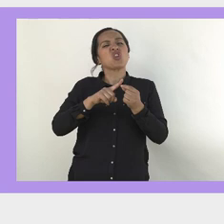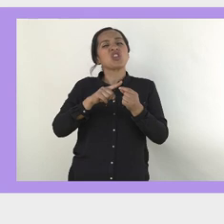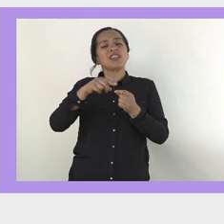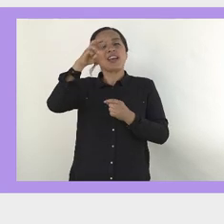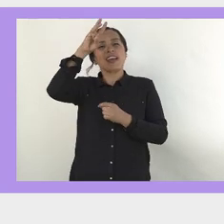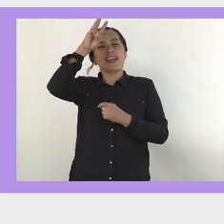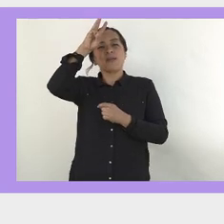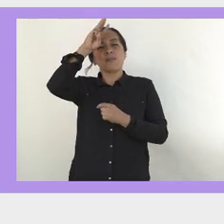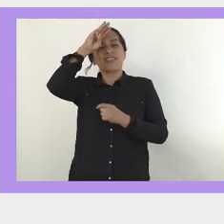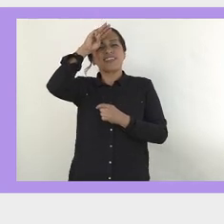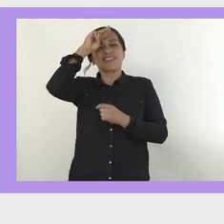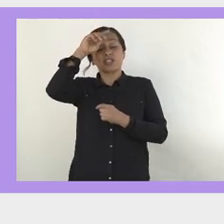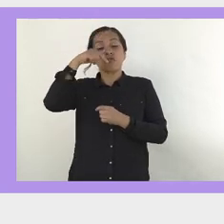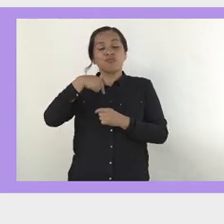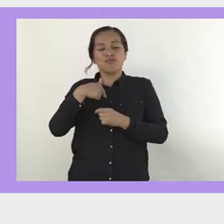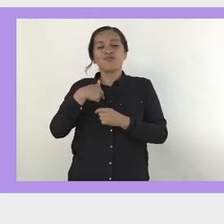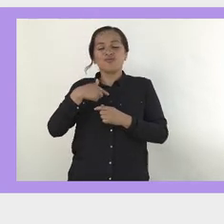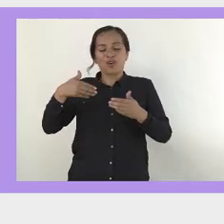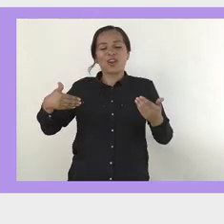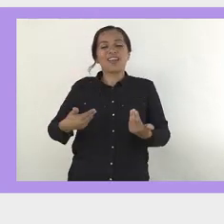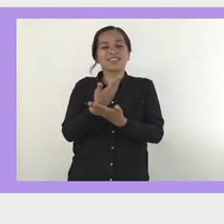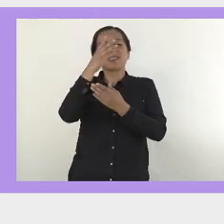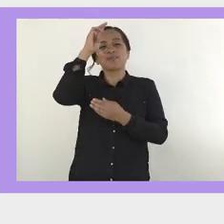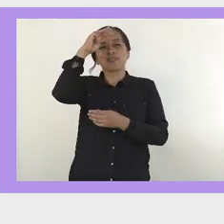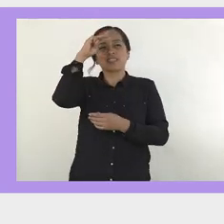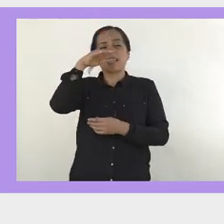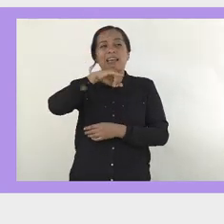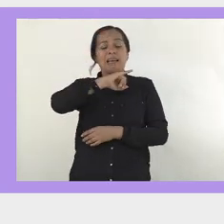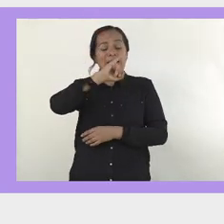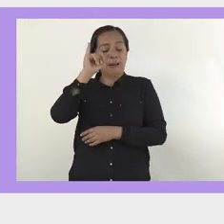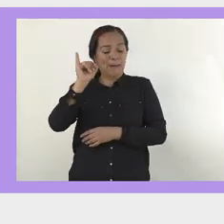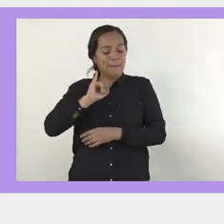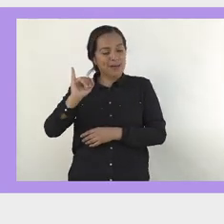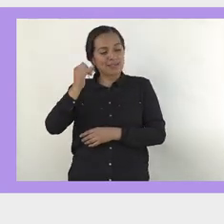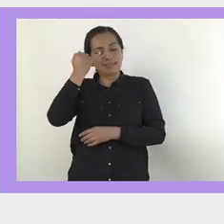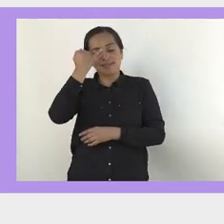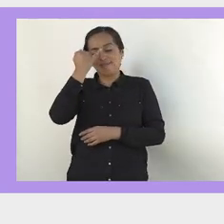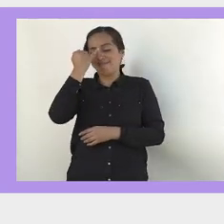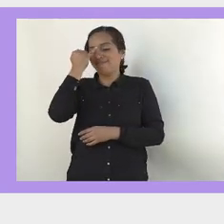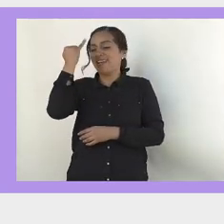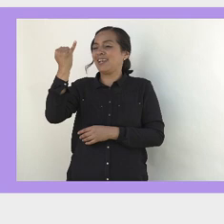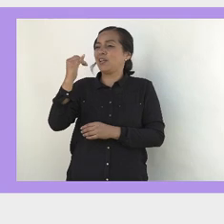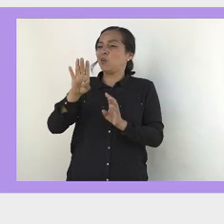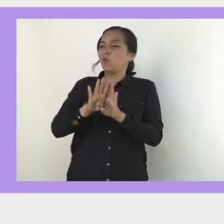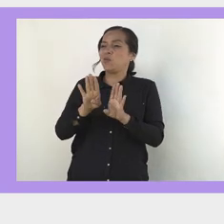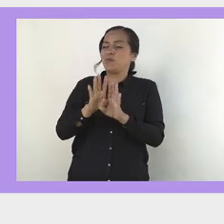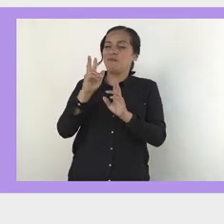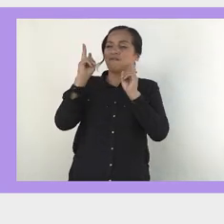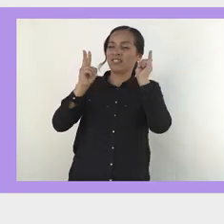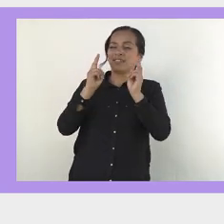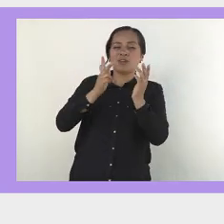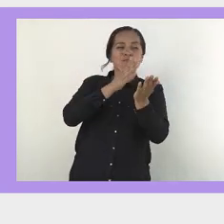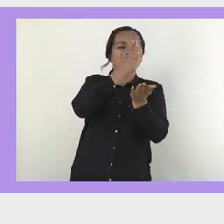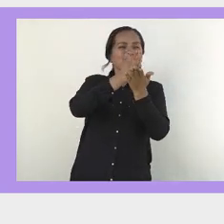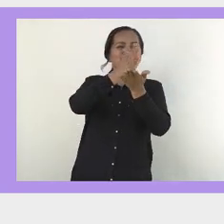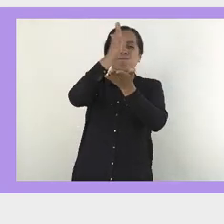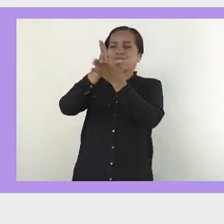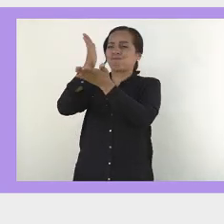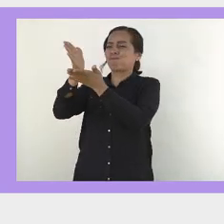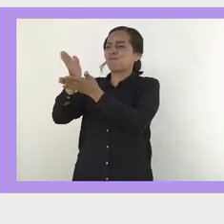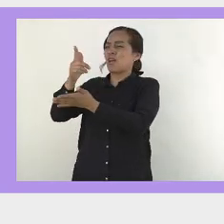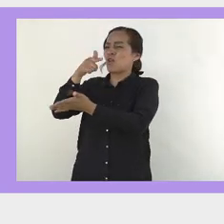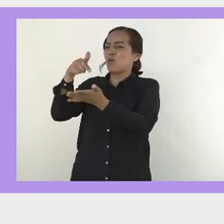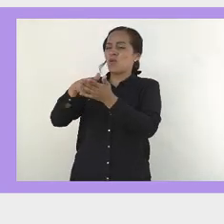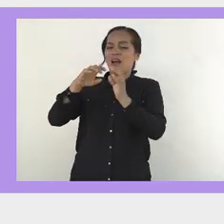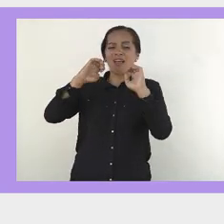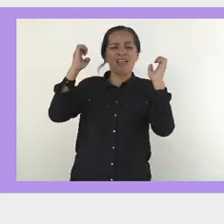de Monterrey Nunca me imaginé poder ir a otros lugares cubrir otros en